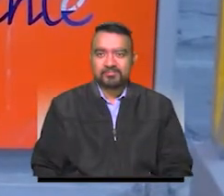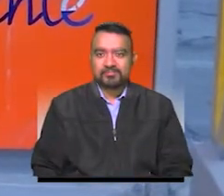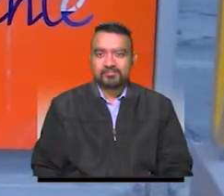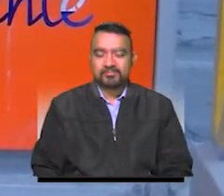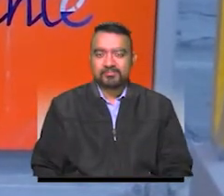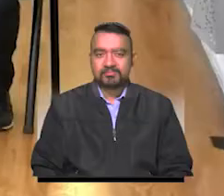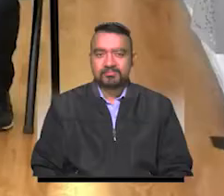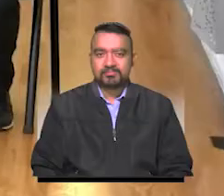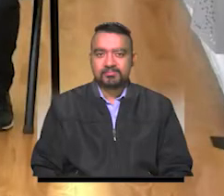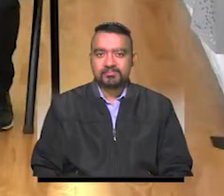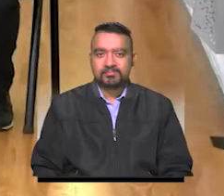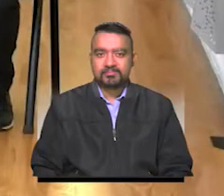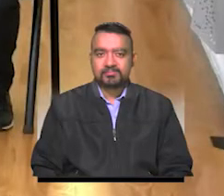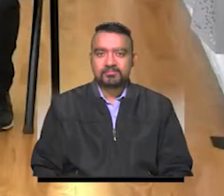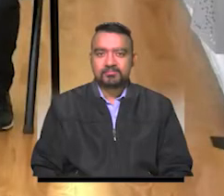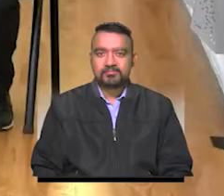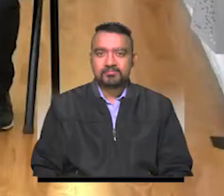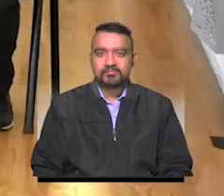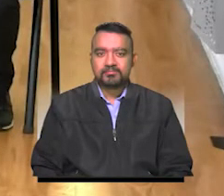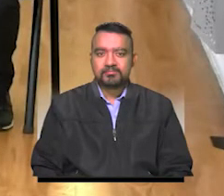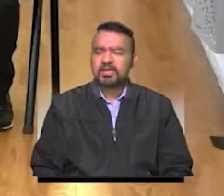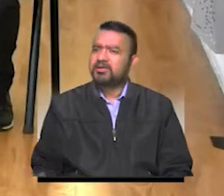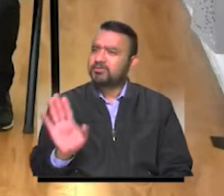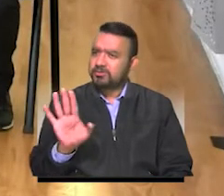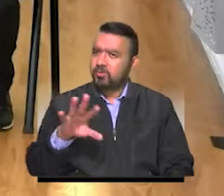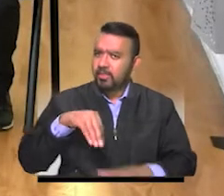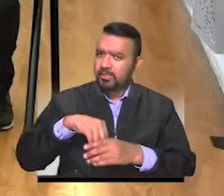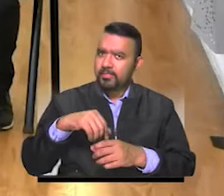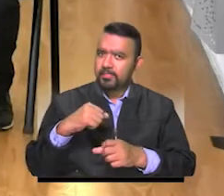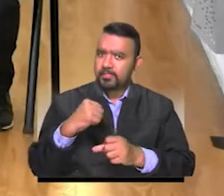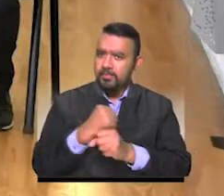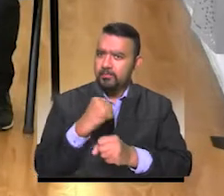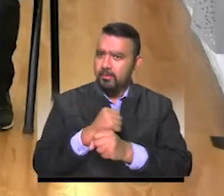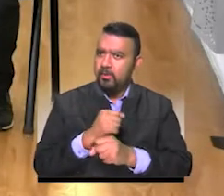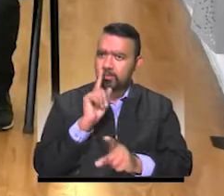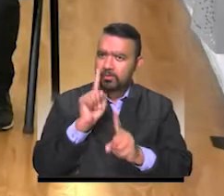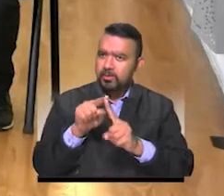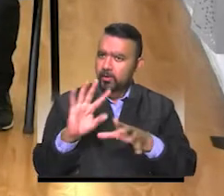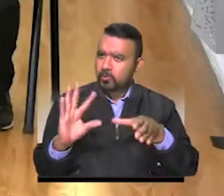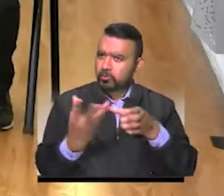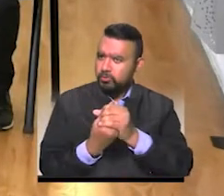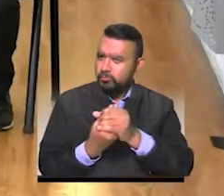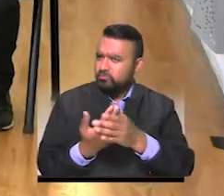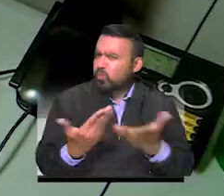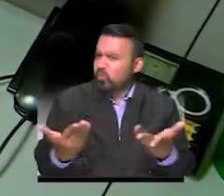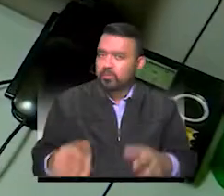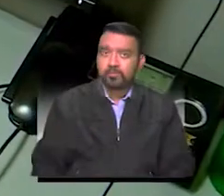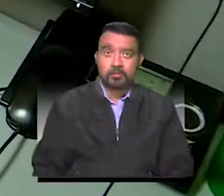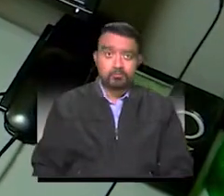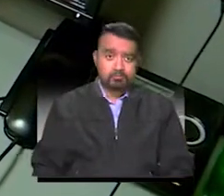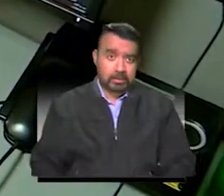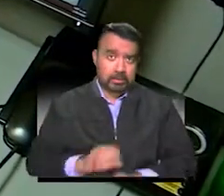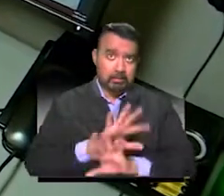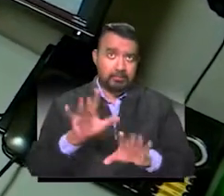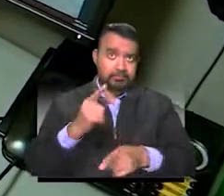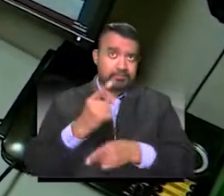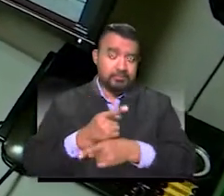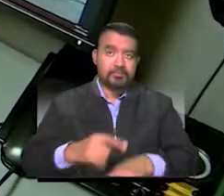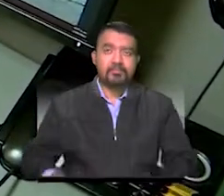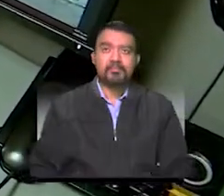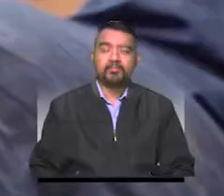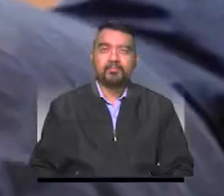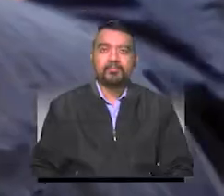Gerente, pero hablando un poco de los empleados, esta empresa también es incluyente. En todos los sentidos. Yo creo que en